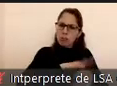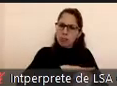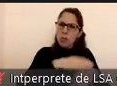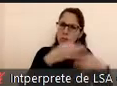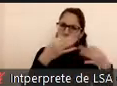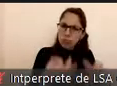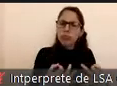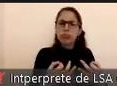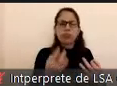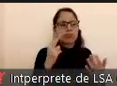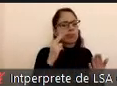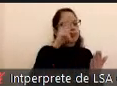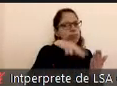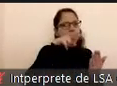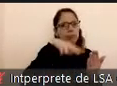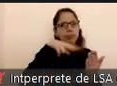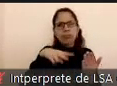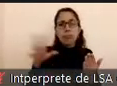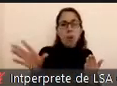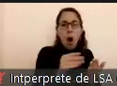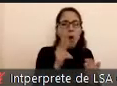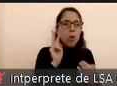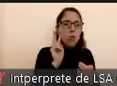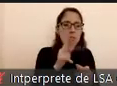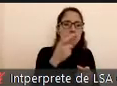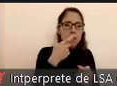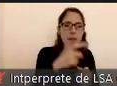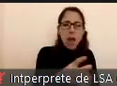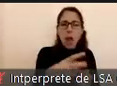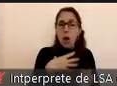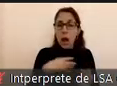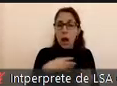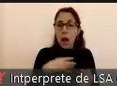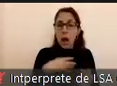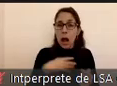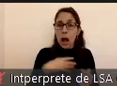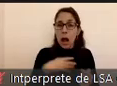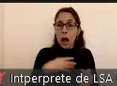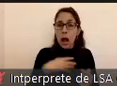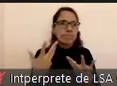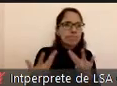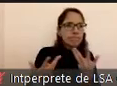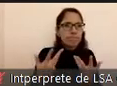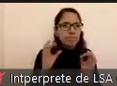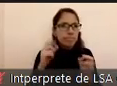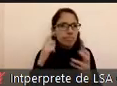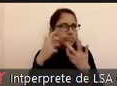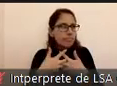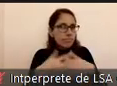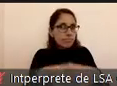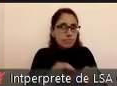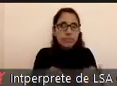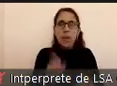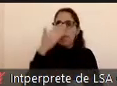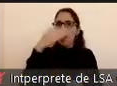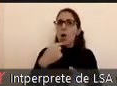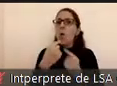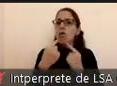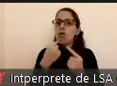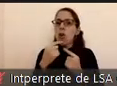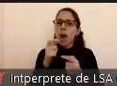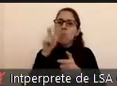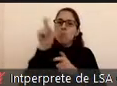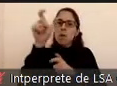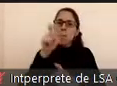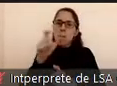de leer todo, ¿sí? Así que esa es la idea, cómo se tienen que manejar. Profe, perdón,